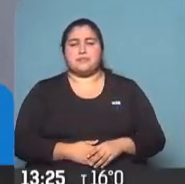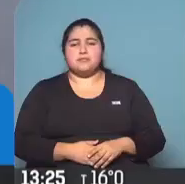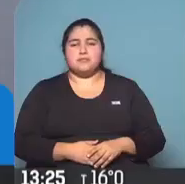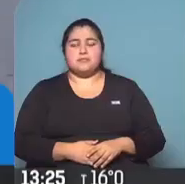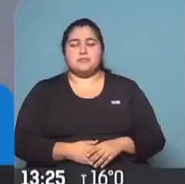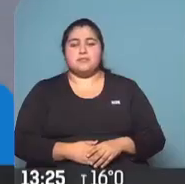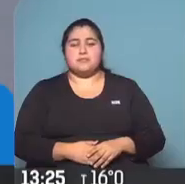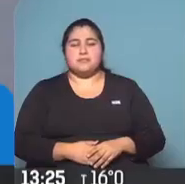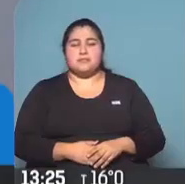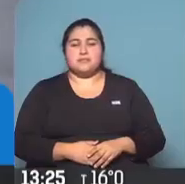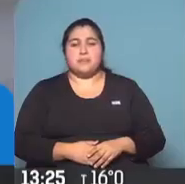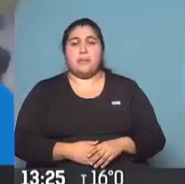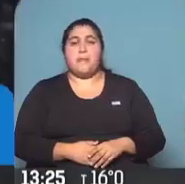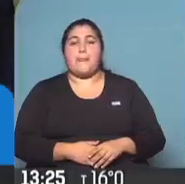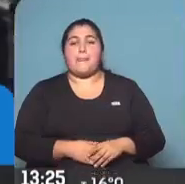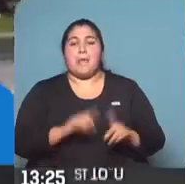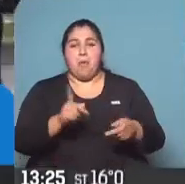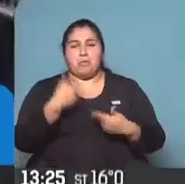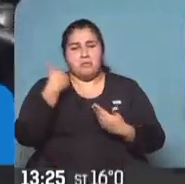rinde honores